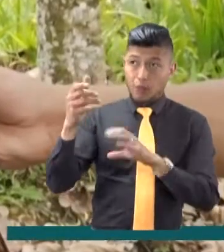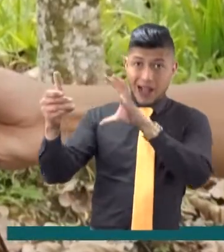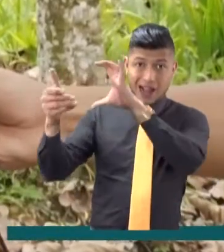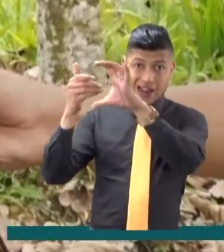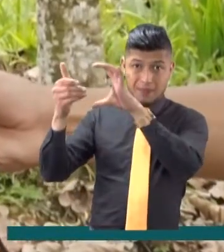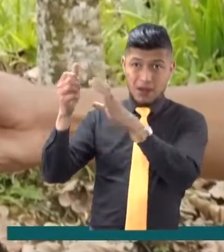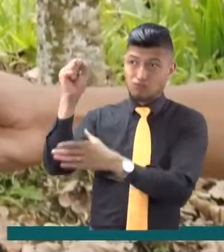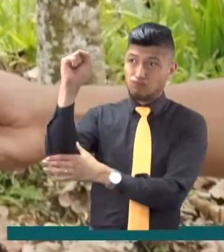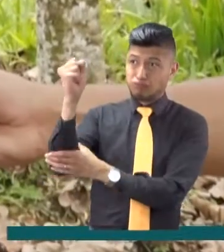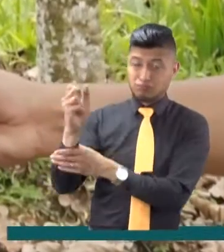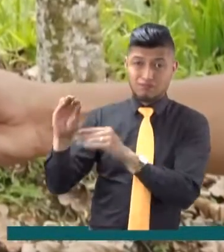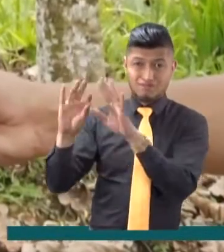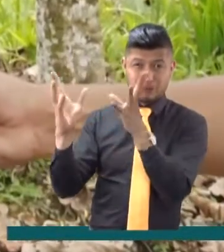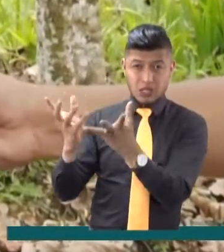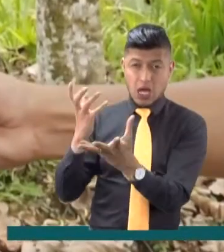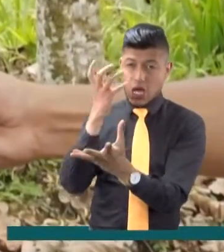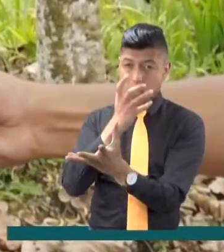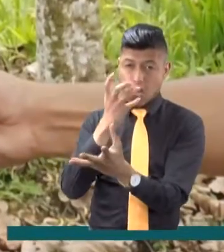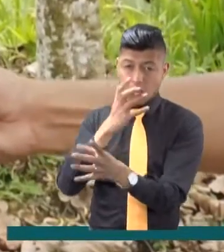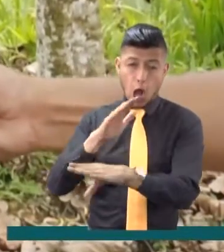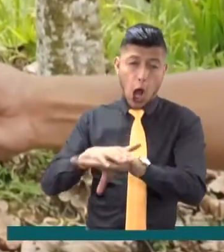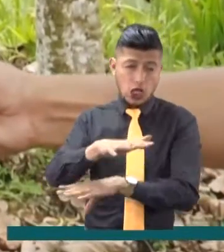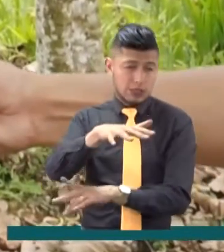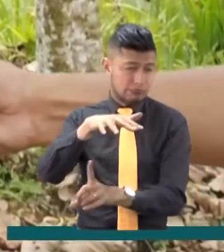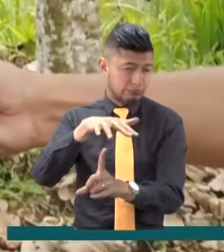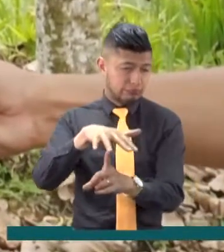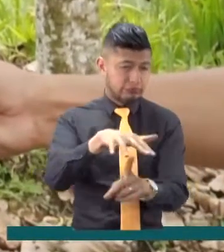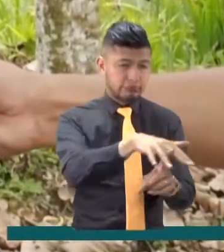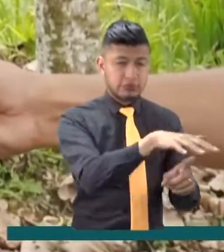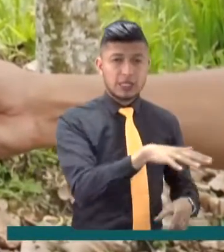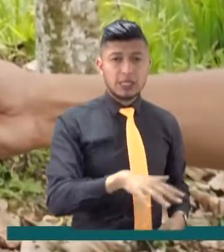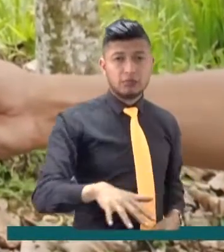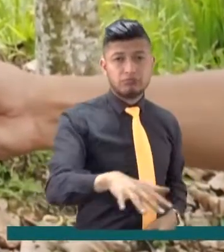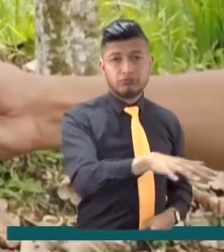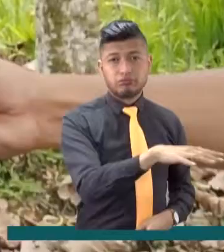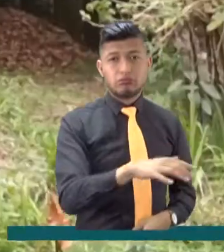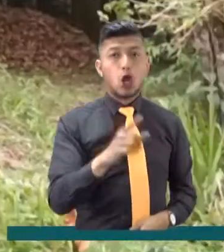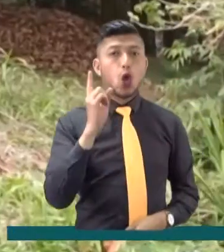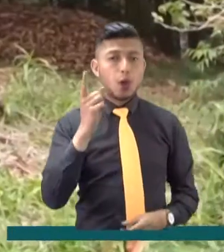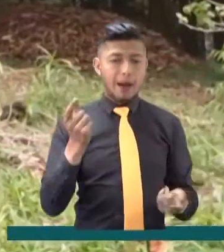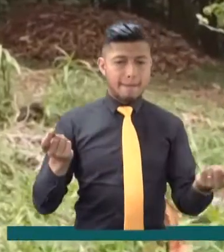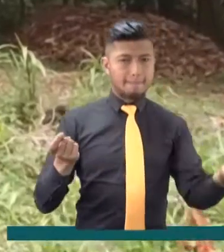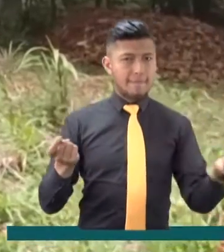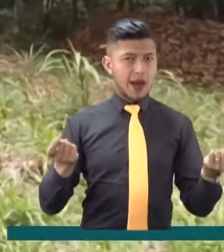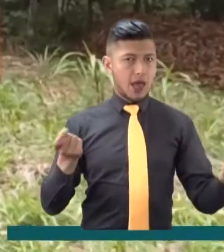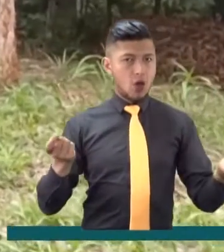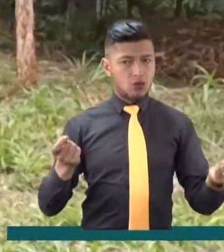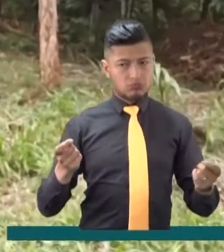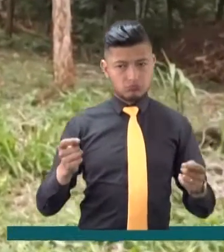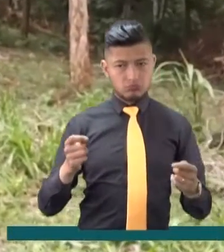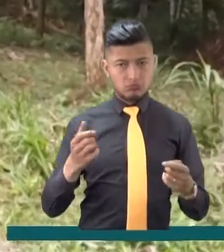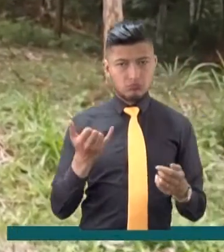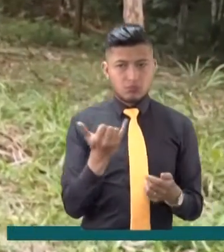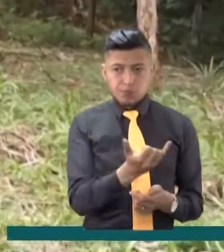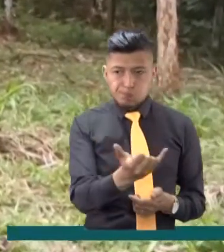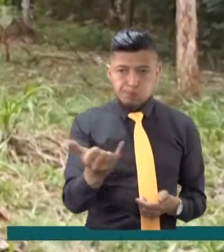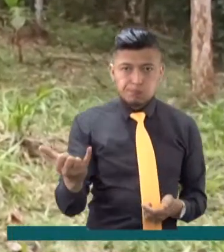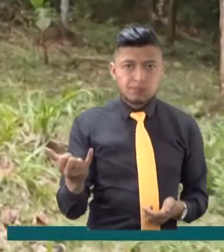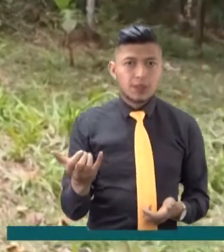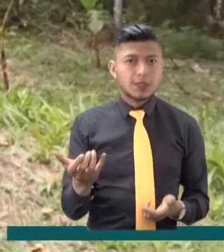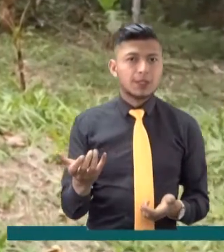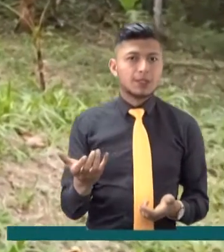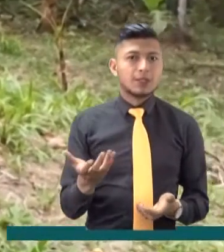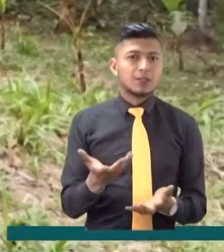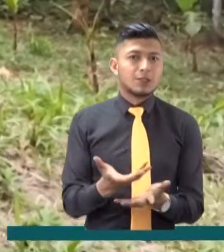el cambio climático y todas las consecuencias que se están generando por no dar un manejo adecuado